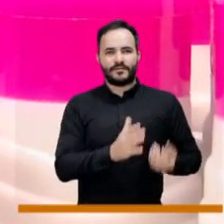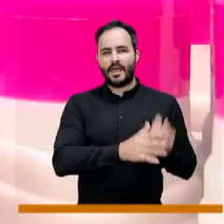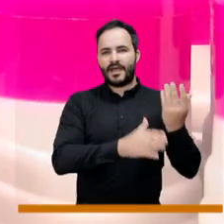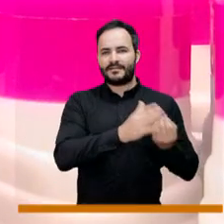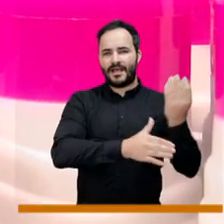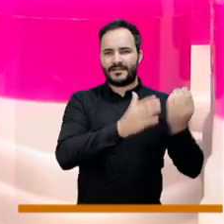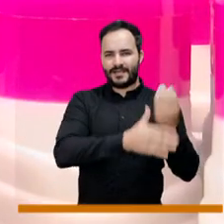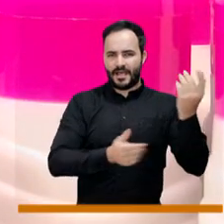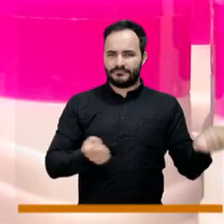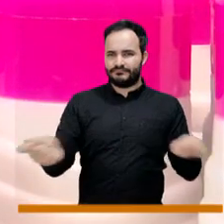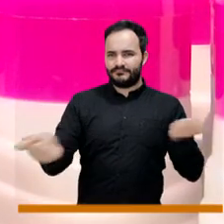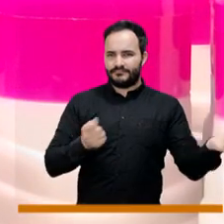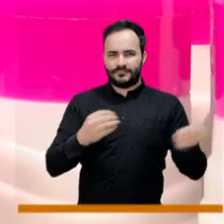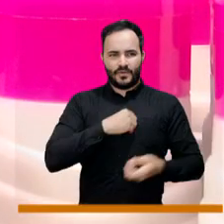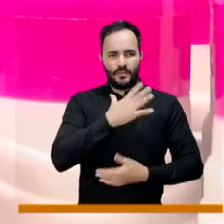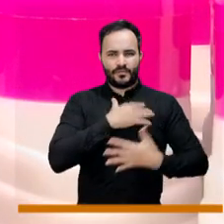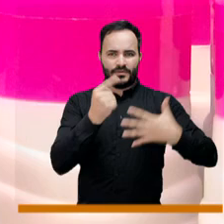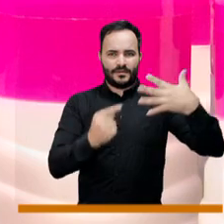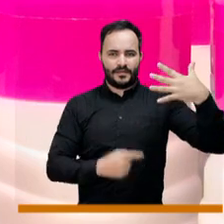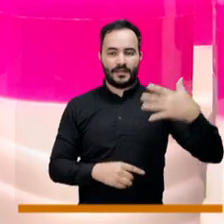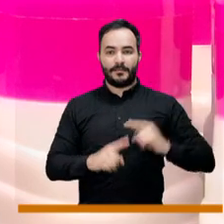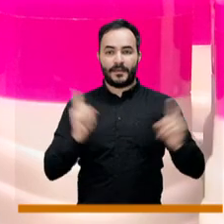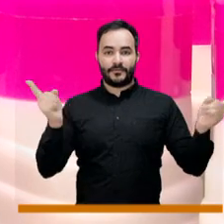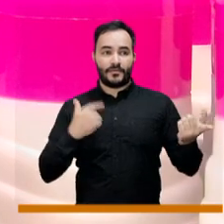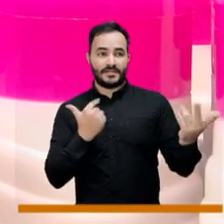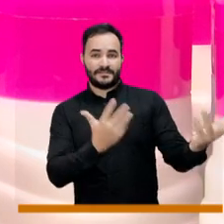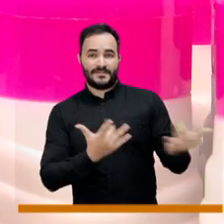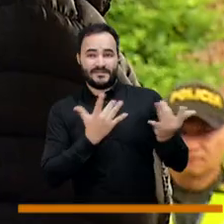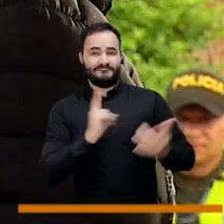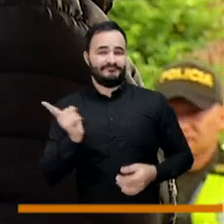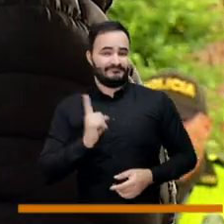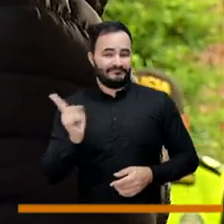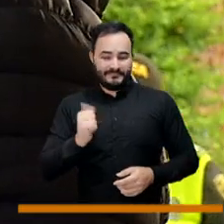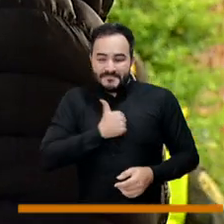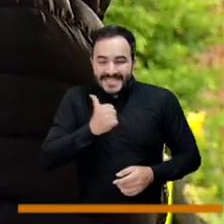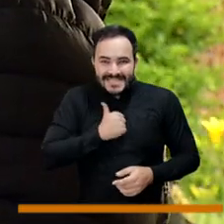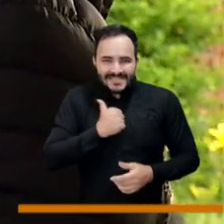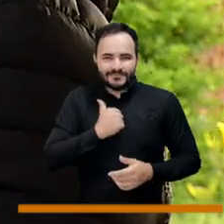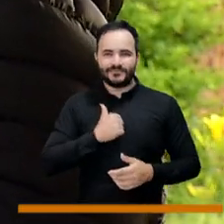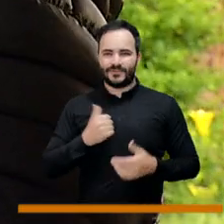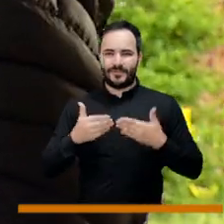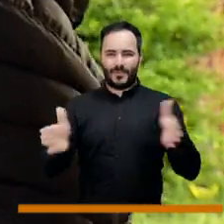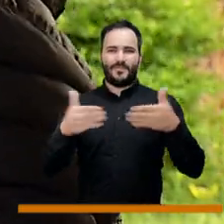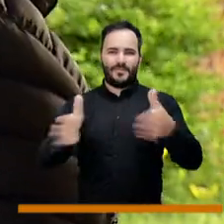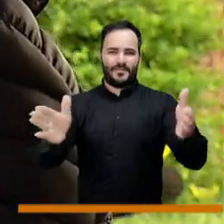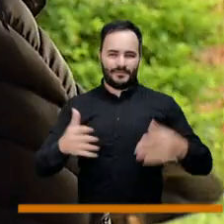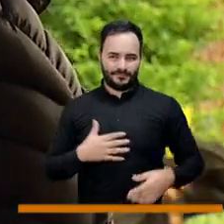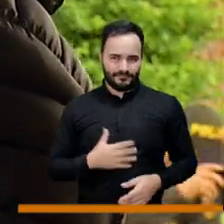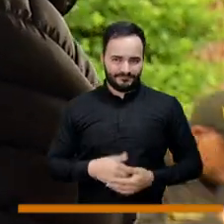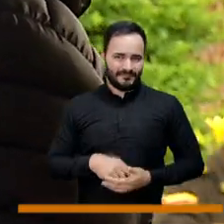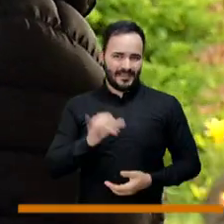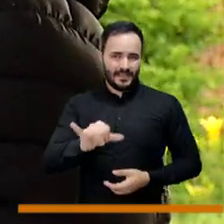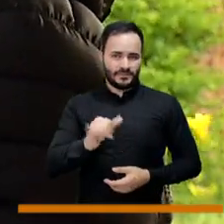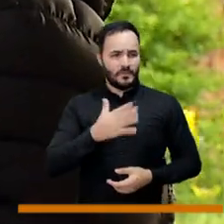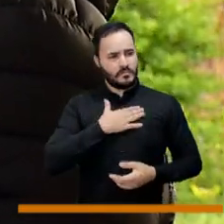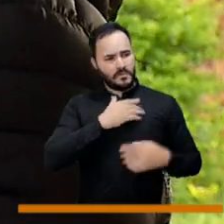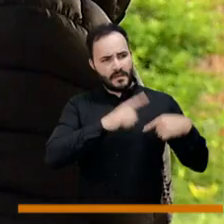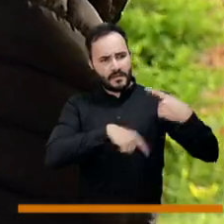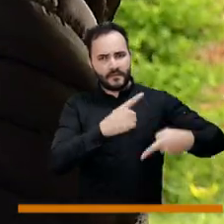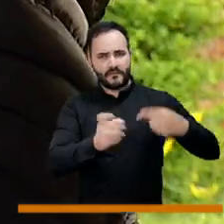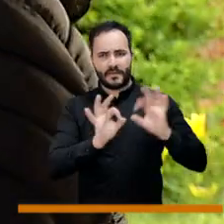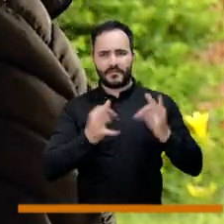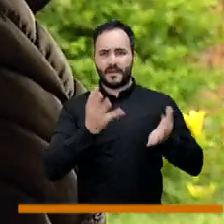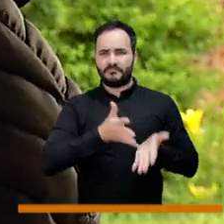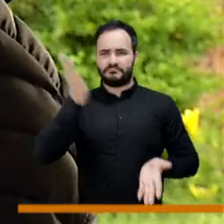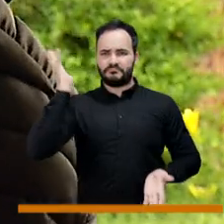de controles, pero las oportunidades se las crea uno mismo. Nosotros antes de ser empresarios fuimos personas,